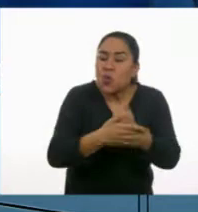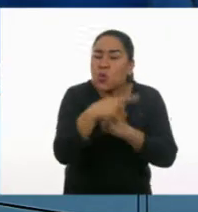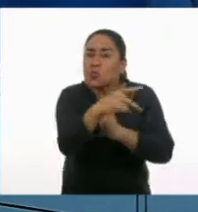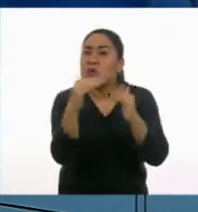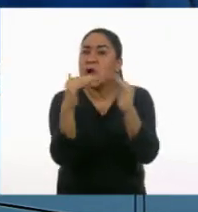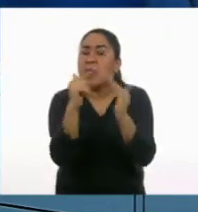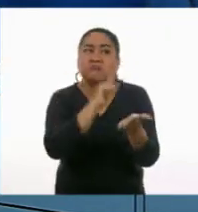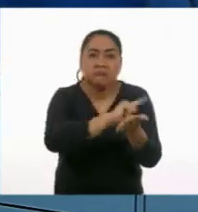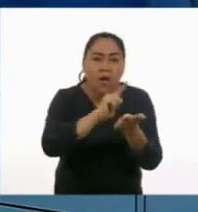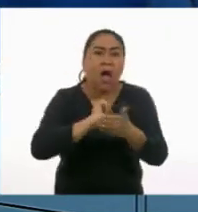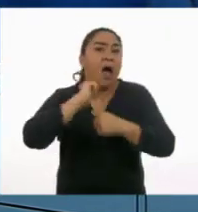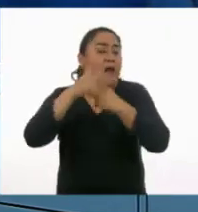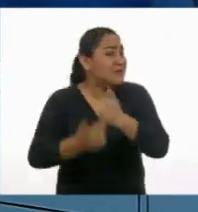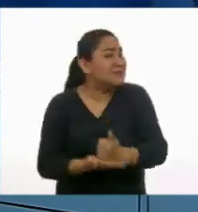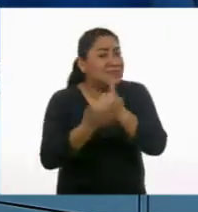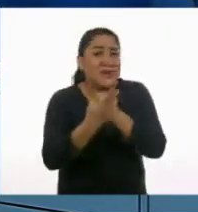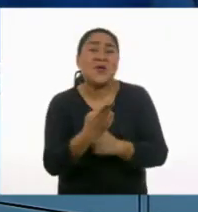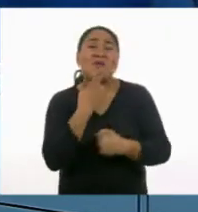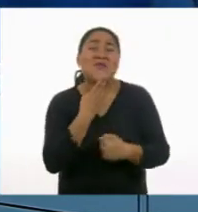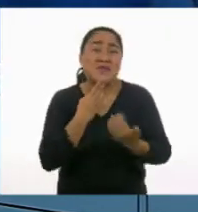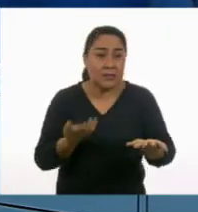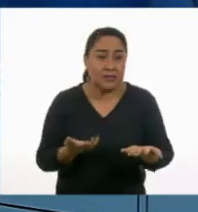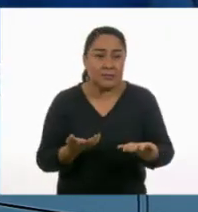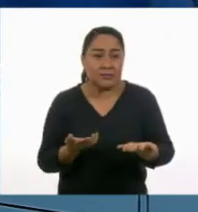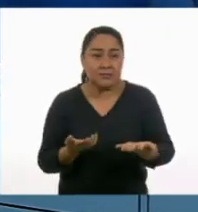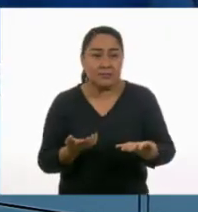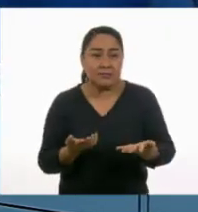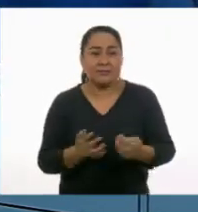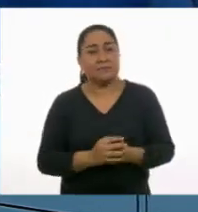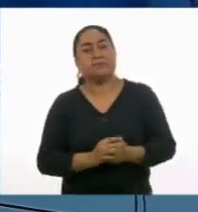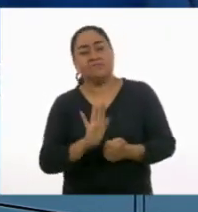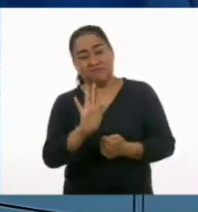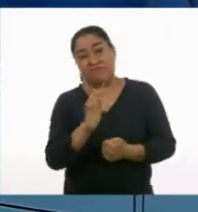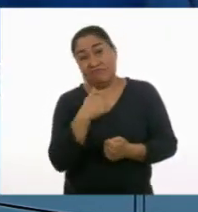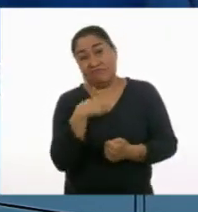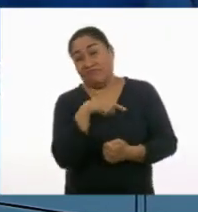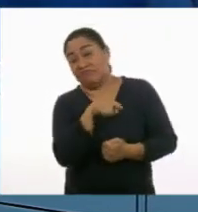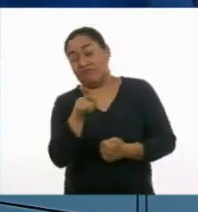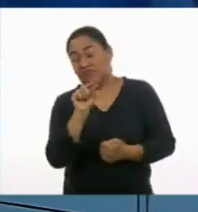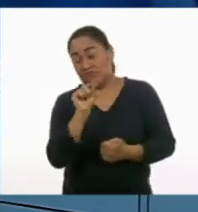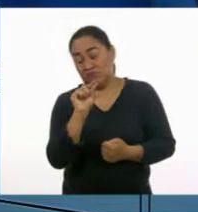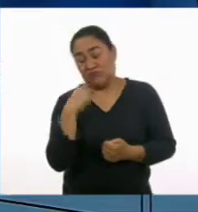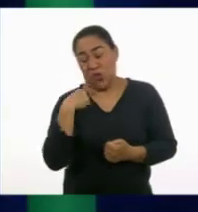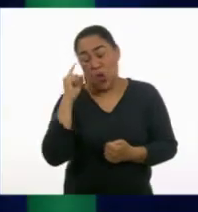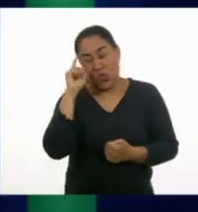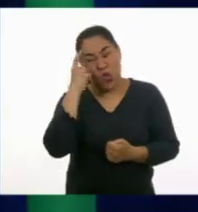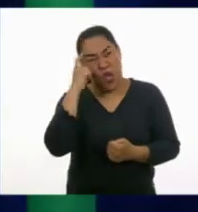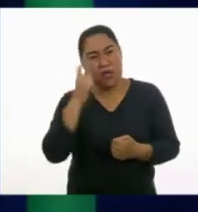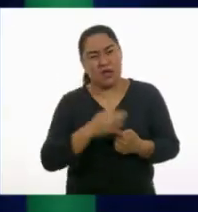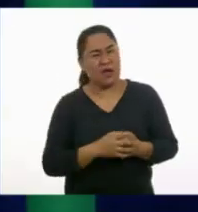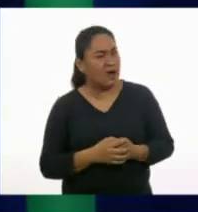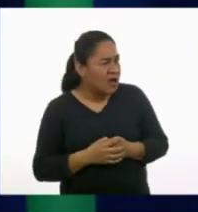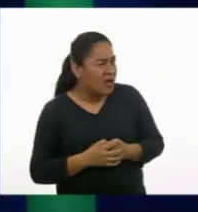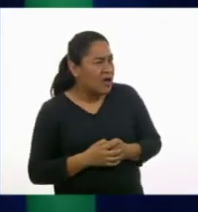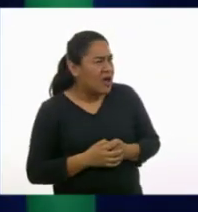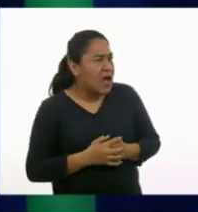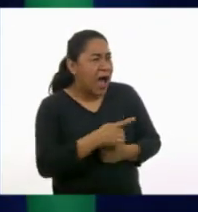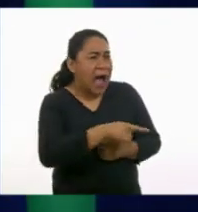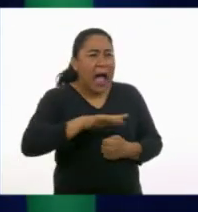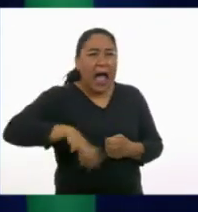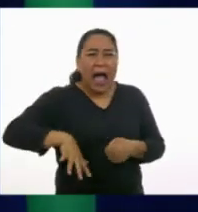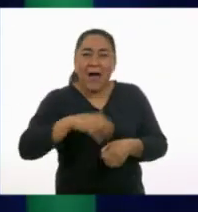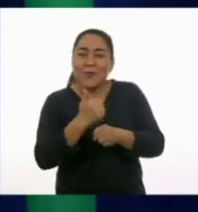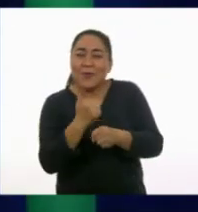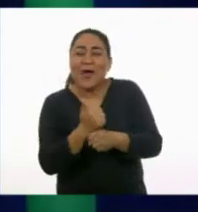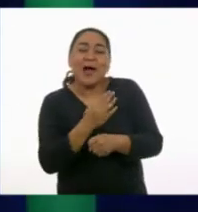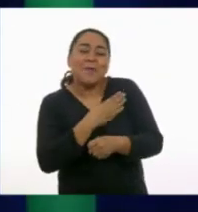su hogar. Sí, sí, no te creas. Eso sí me enoja. Ay, la abuelita de hace rato estaba muy tierna